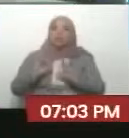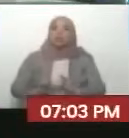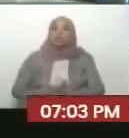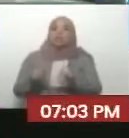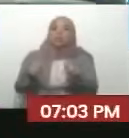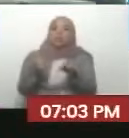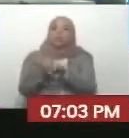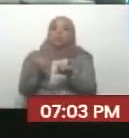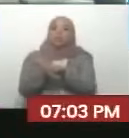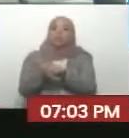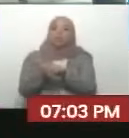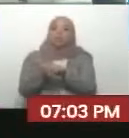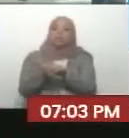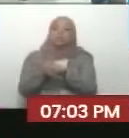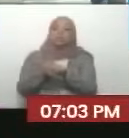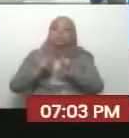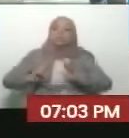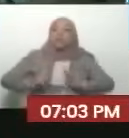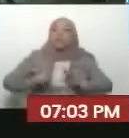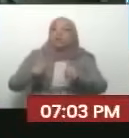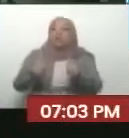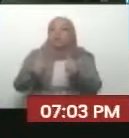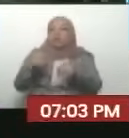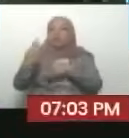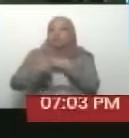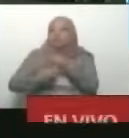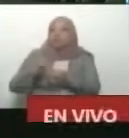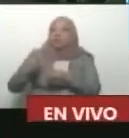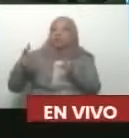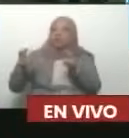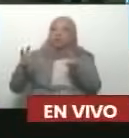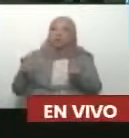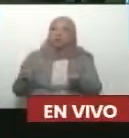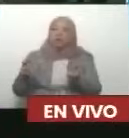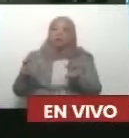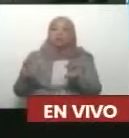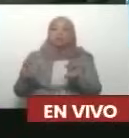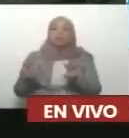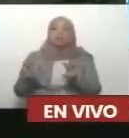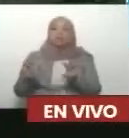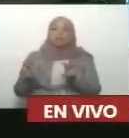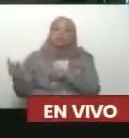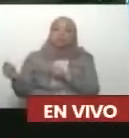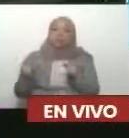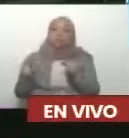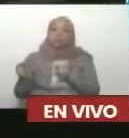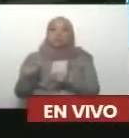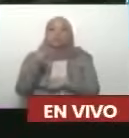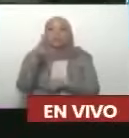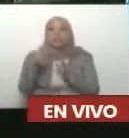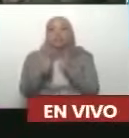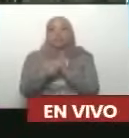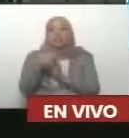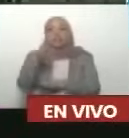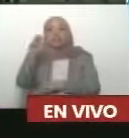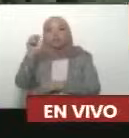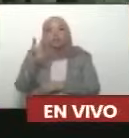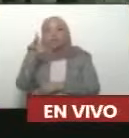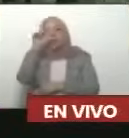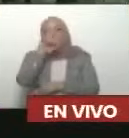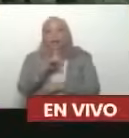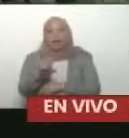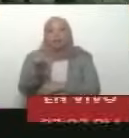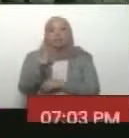refundación, del renacimiento. Ah, Santiago Infante, por eso hablé, 103 años de